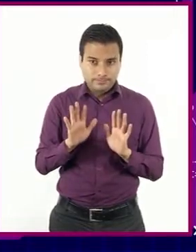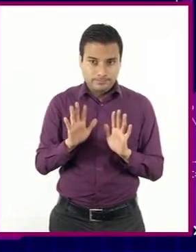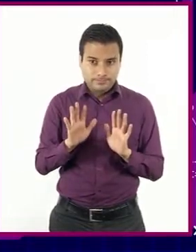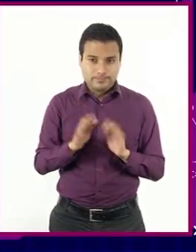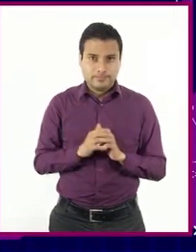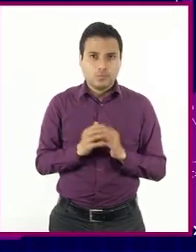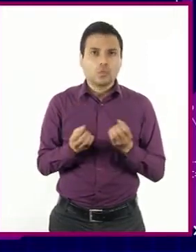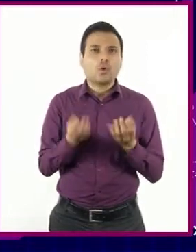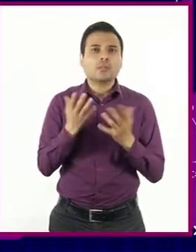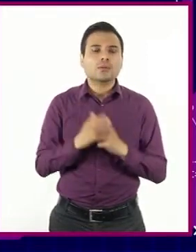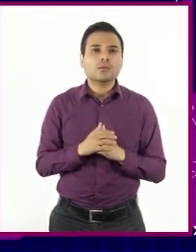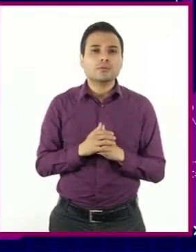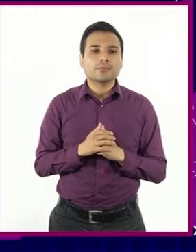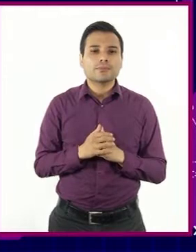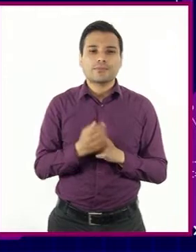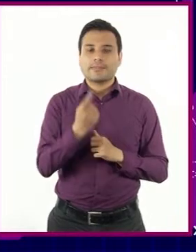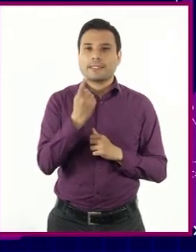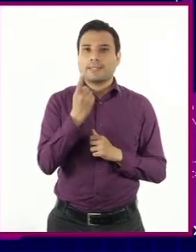se tiene.